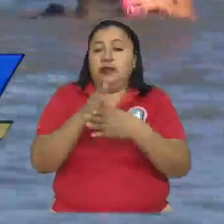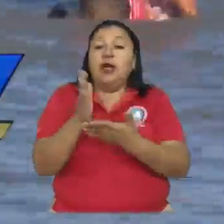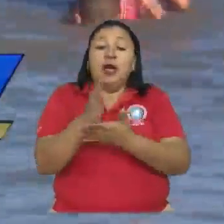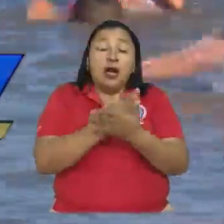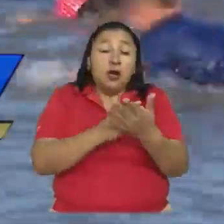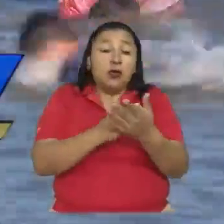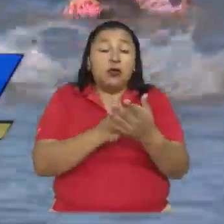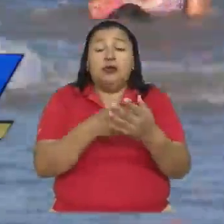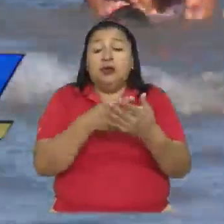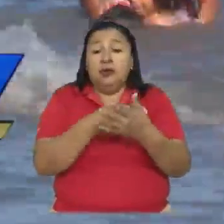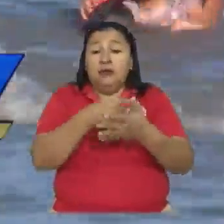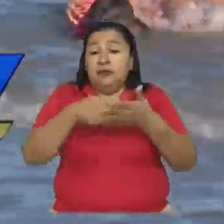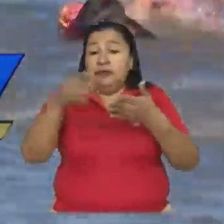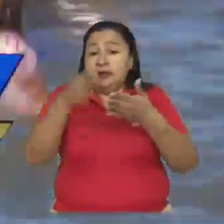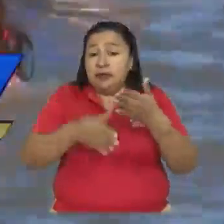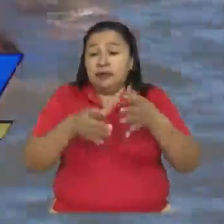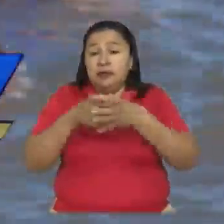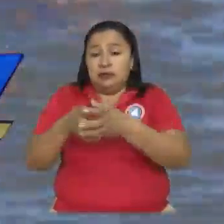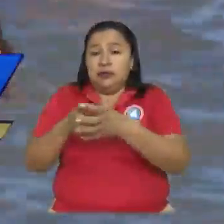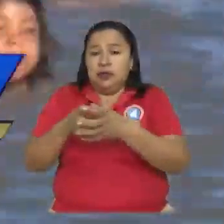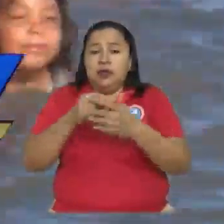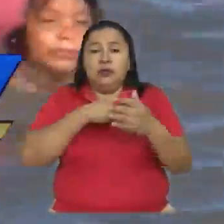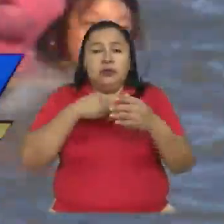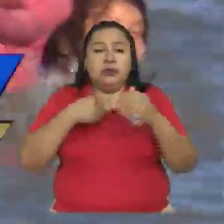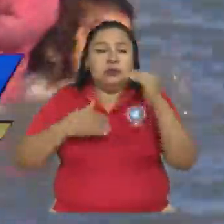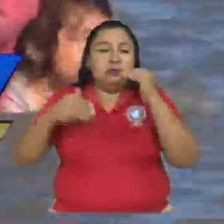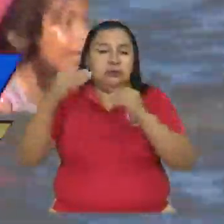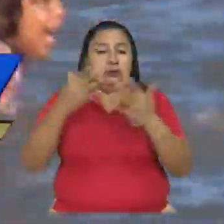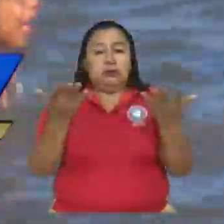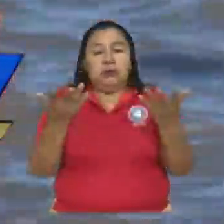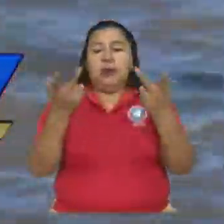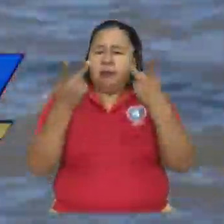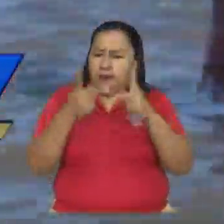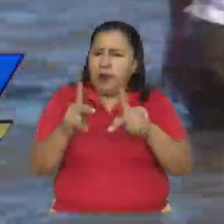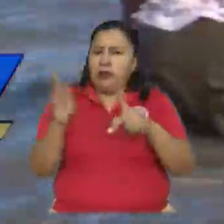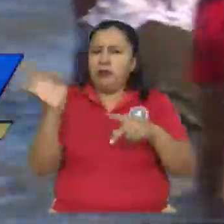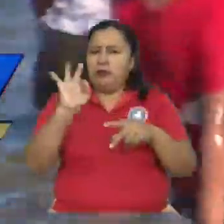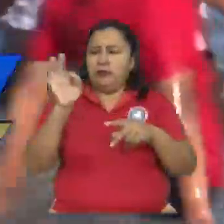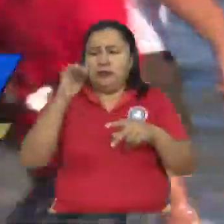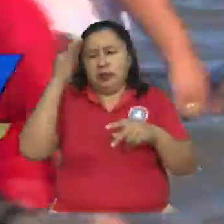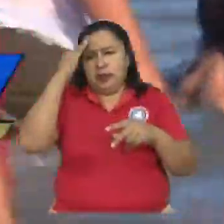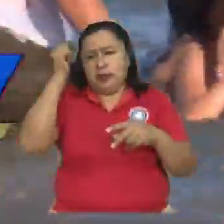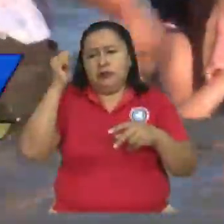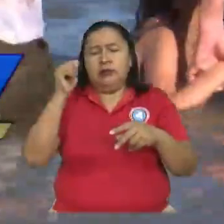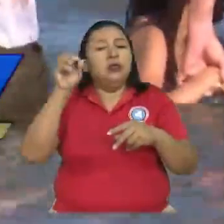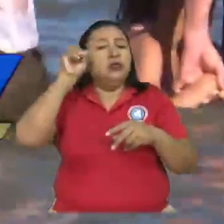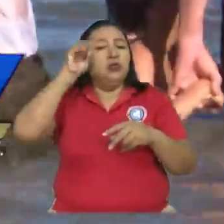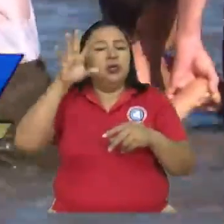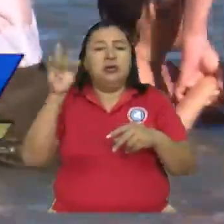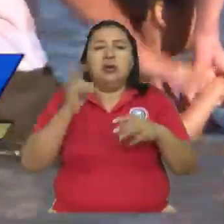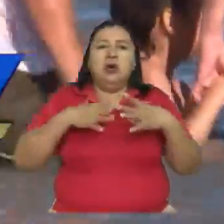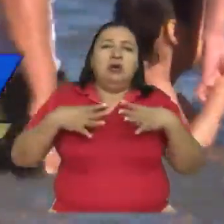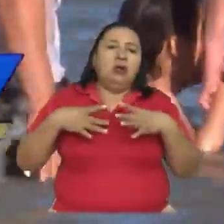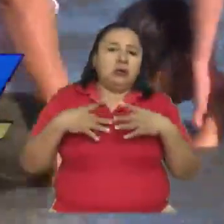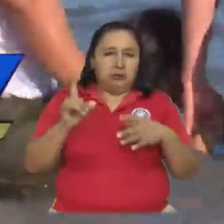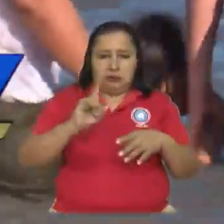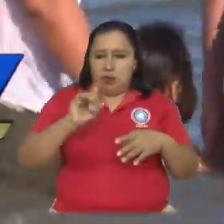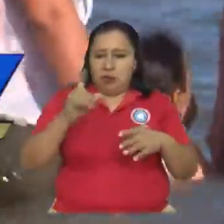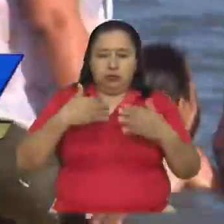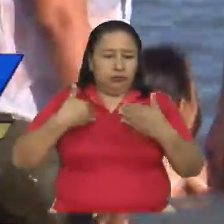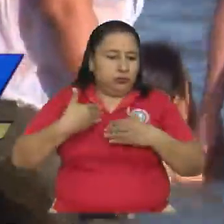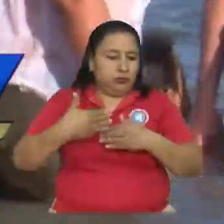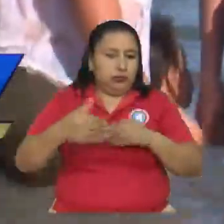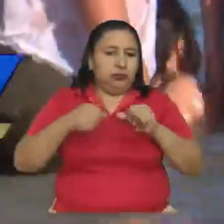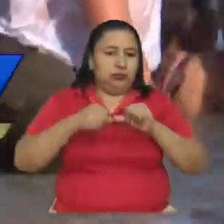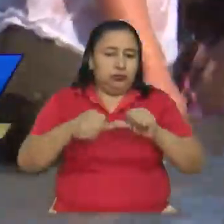semana y unas épocas donde, claro, lo hacen más. Pero en general el turismo no descansa. Y por eso